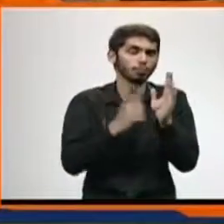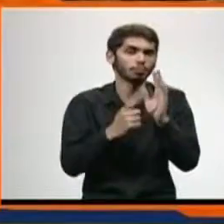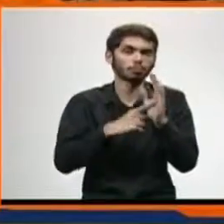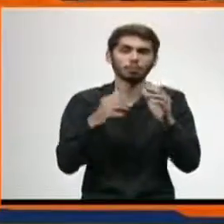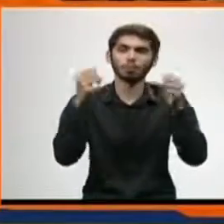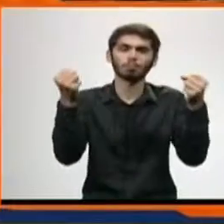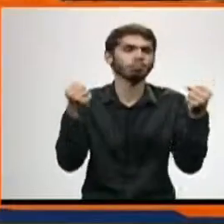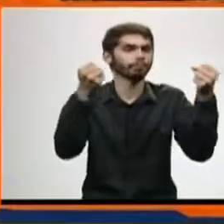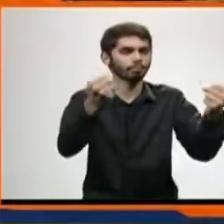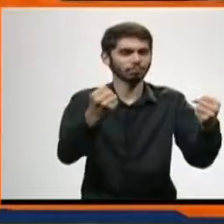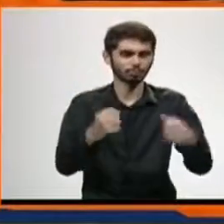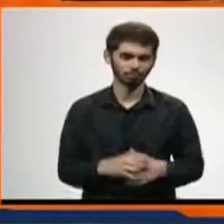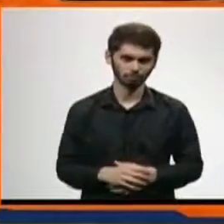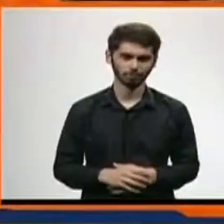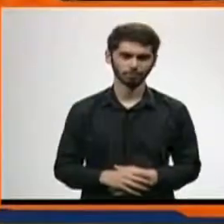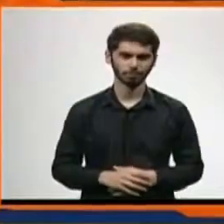de la universidad